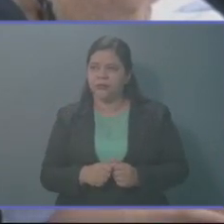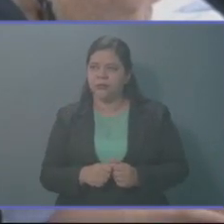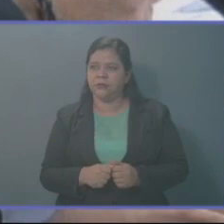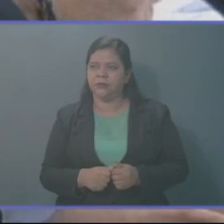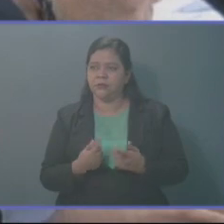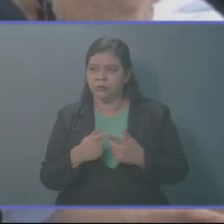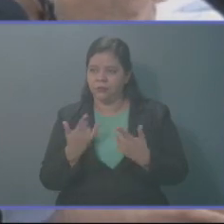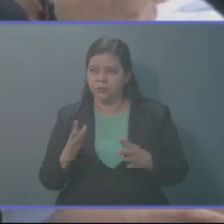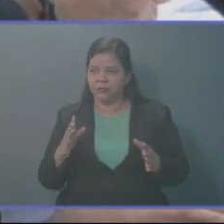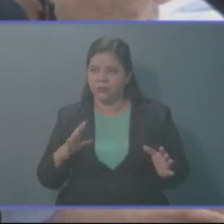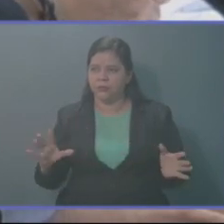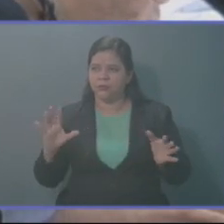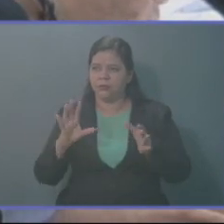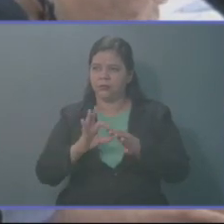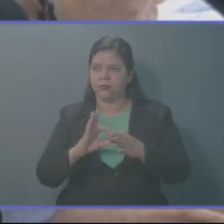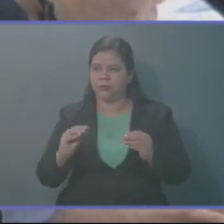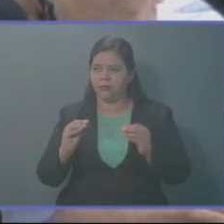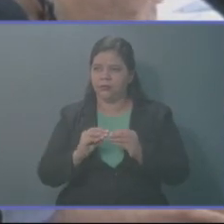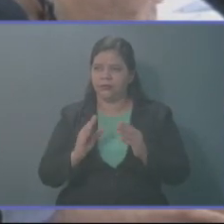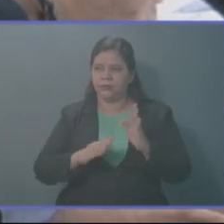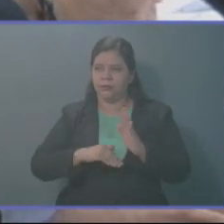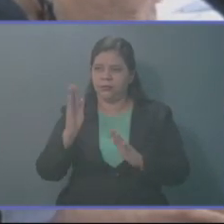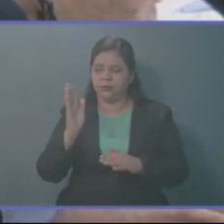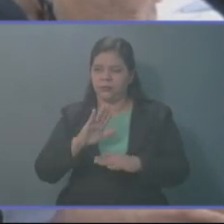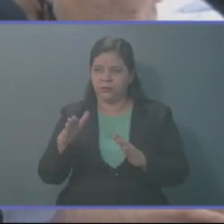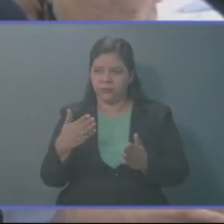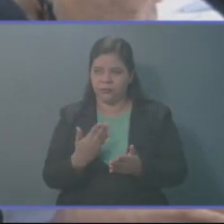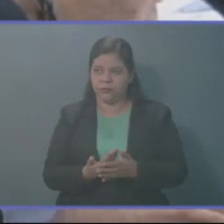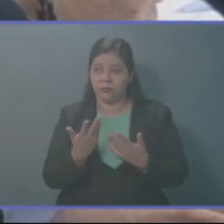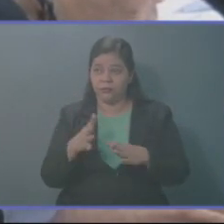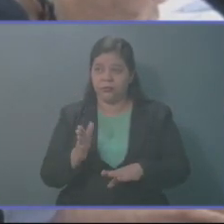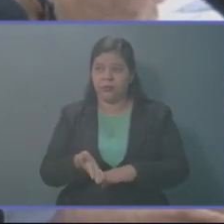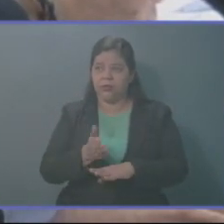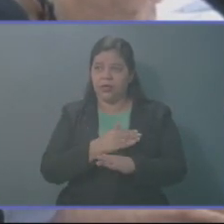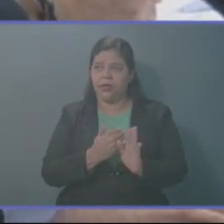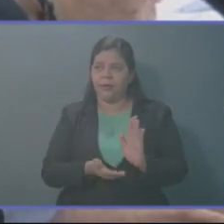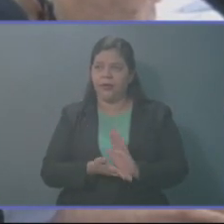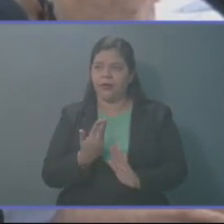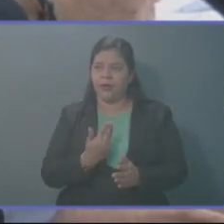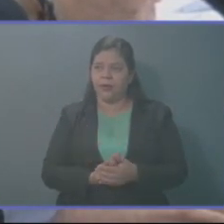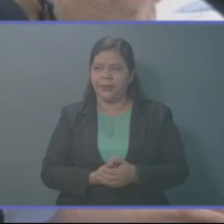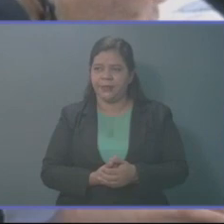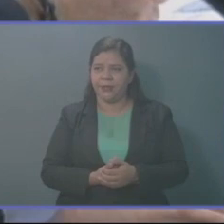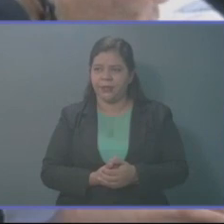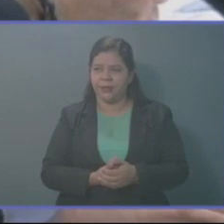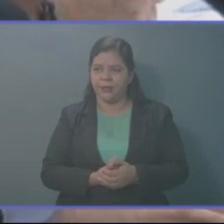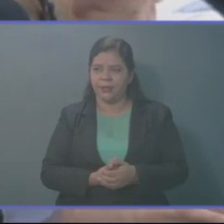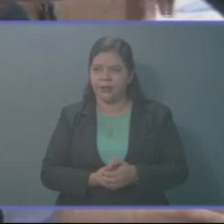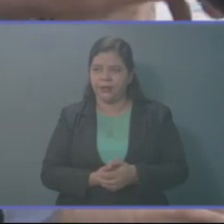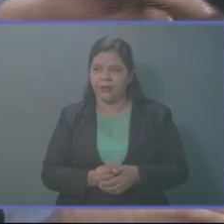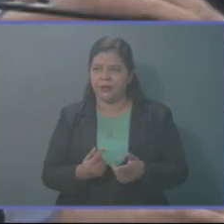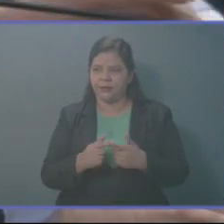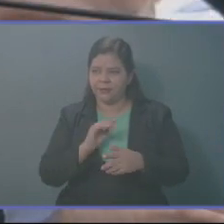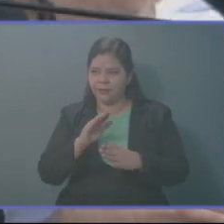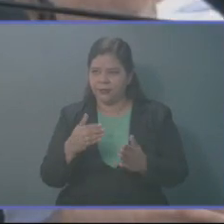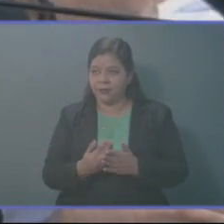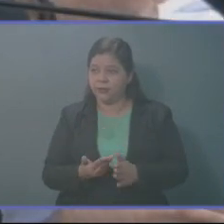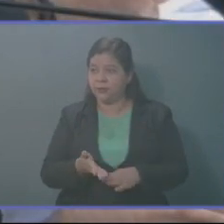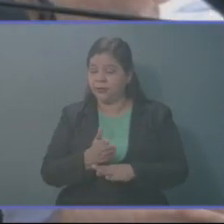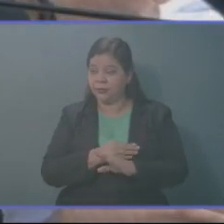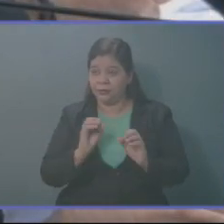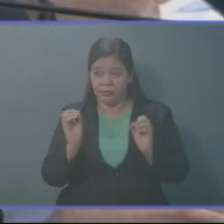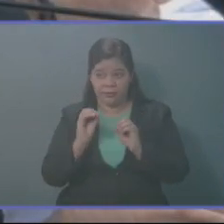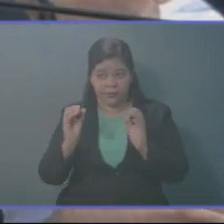digamos, en relación hasta las ventas de las boquitas, pues por ejemplo se cerraron, que no se les permitió